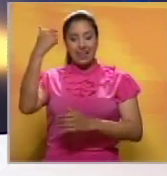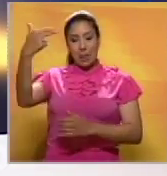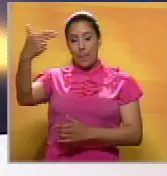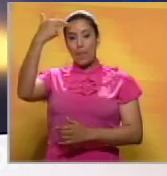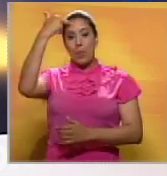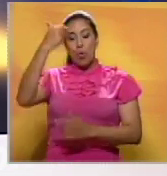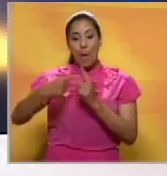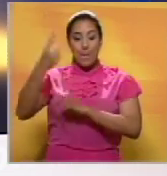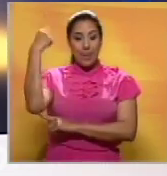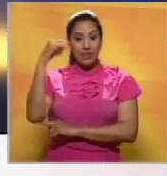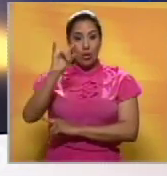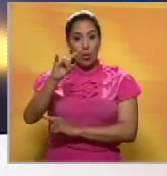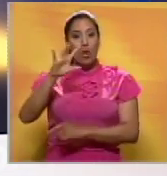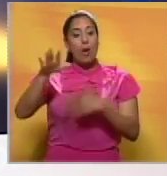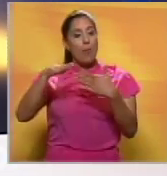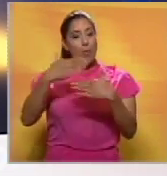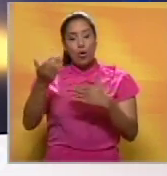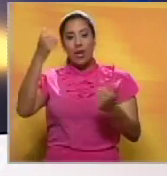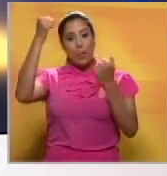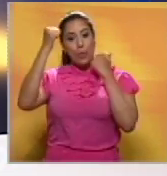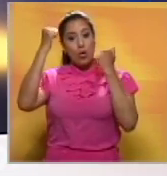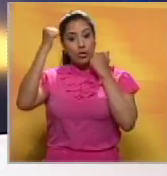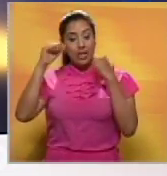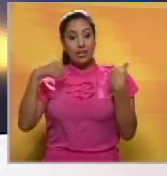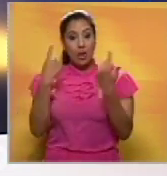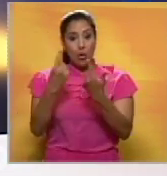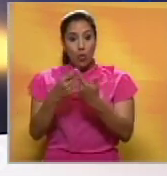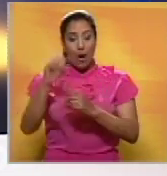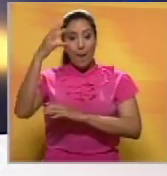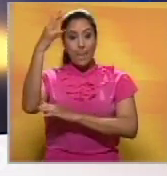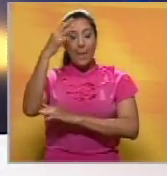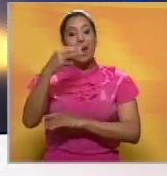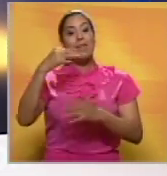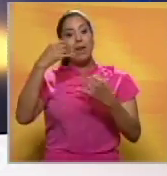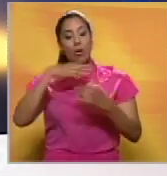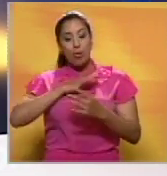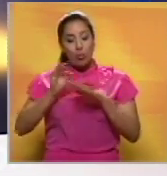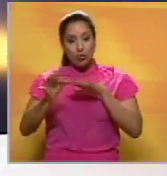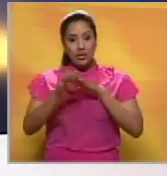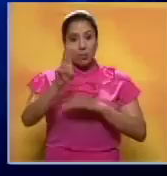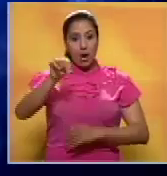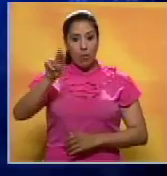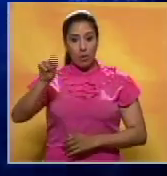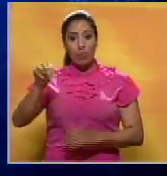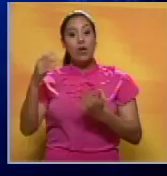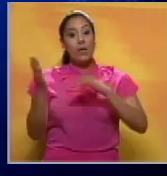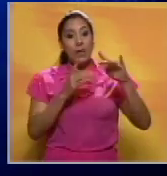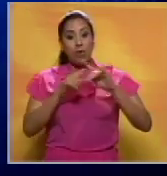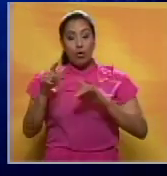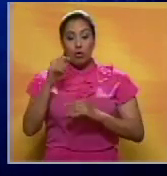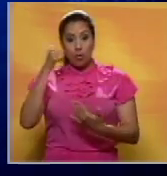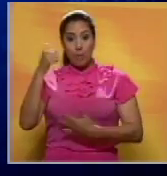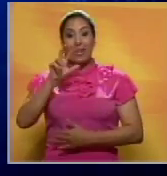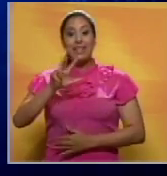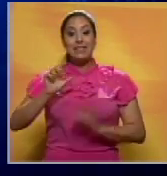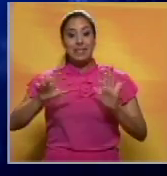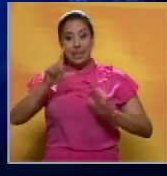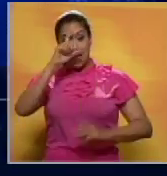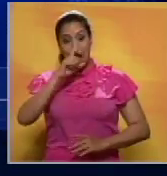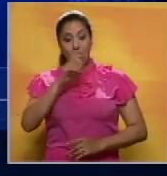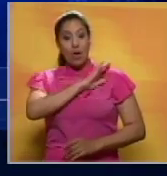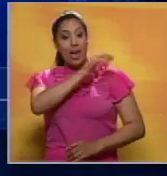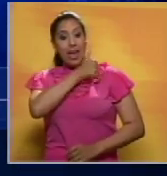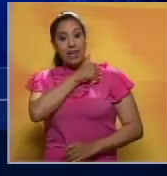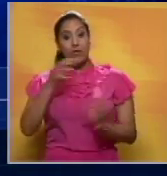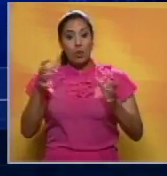la cabeza el pasado lunes durante las protestas en el sector Palma Real del municipio de Naguanagua. El funcionario de 37 años era el